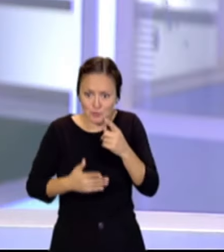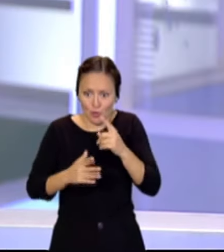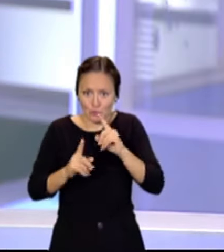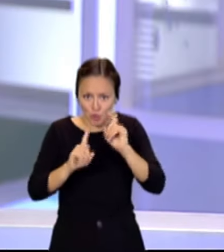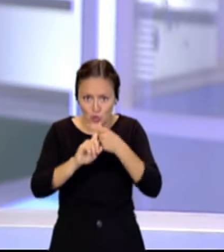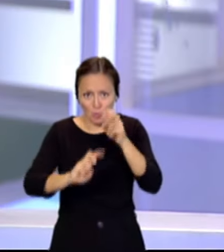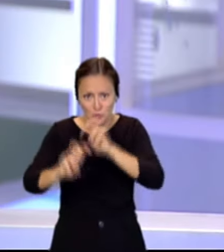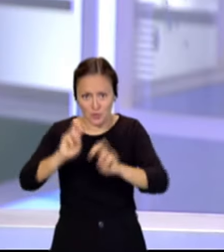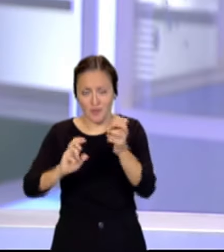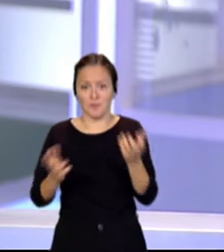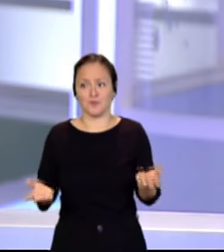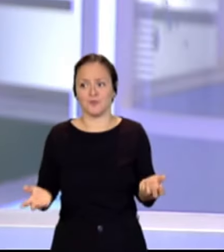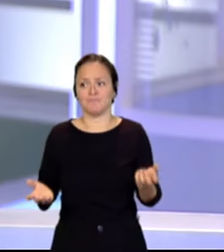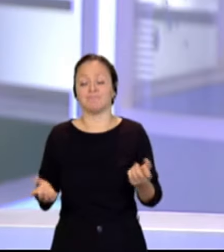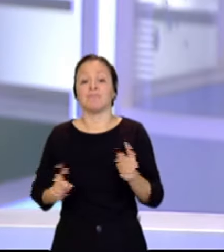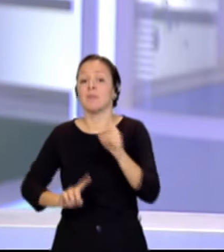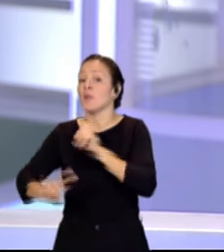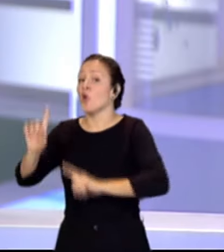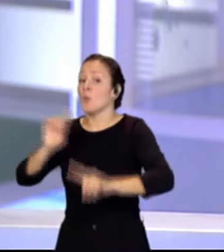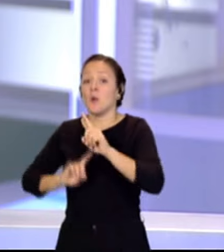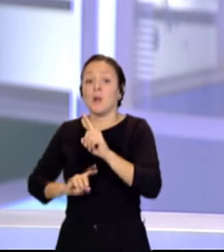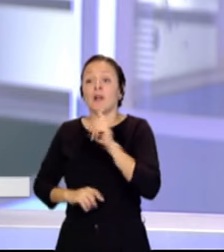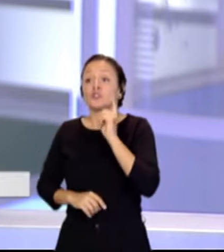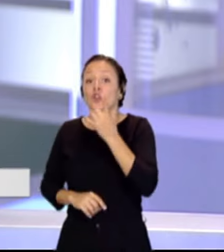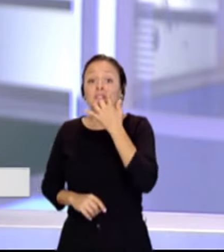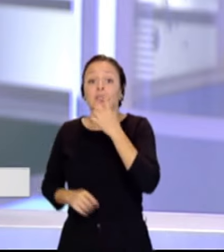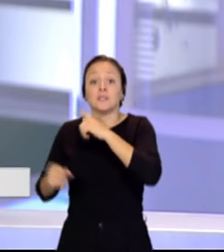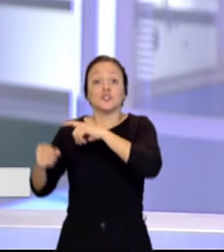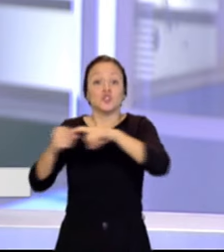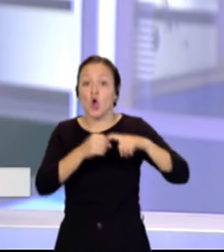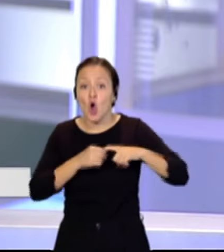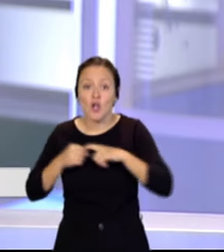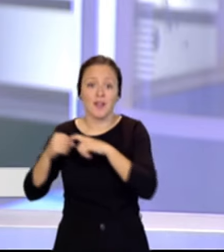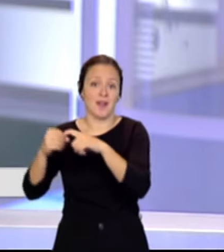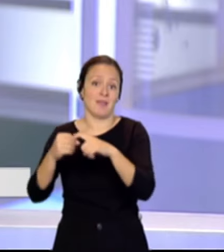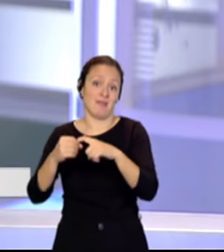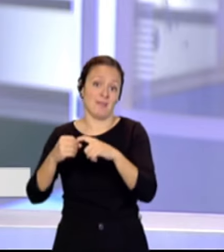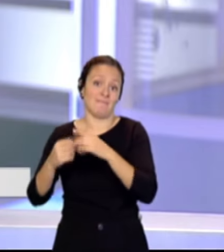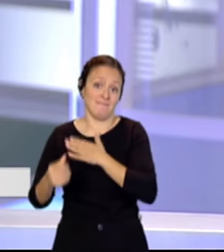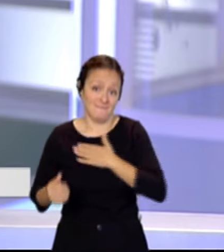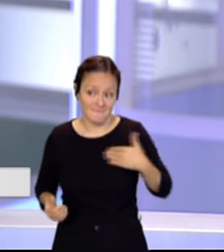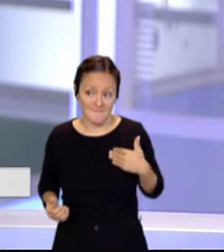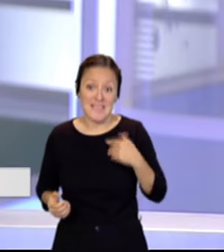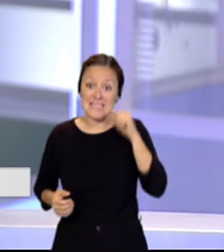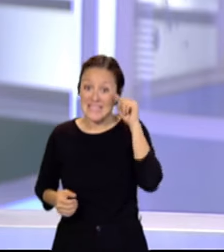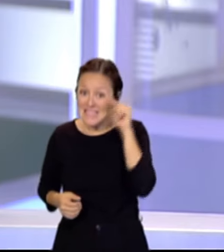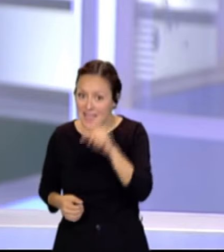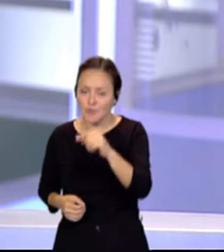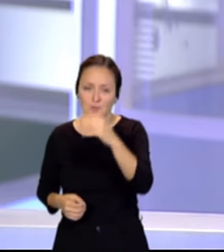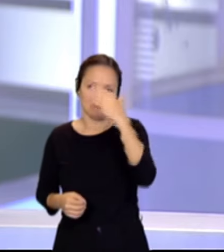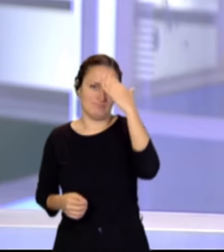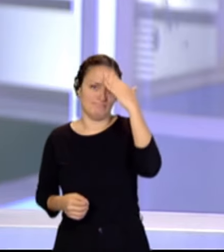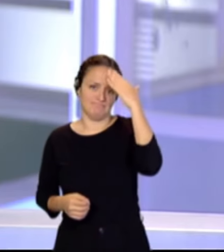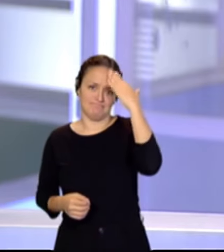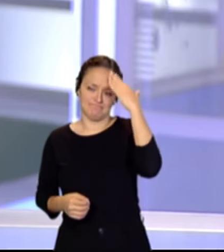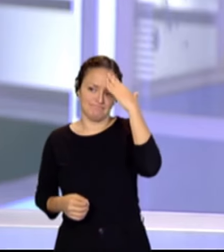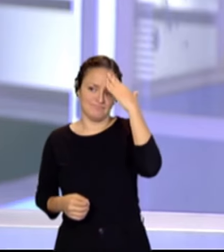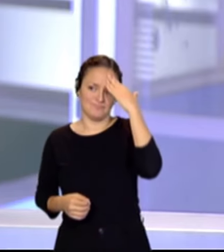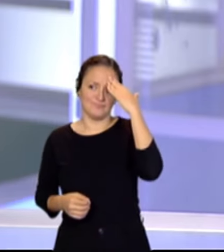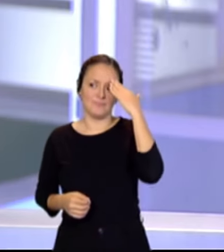solo se puede resolver con un principio el de la solidaridad y este es un principio que hay que no solo